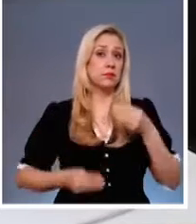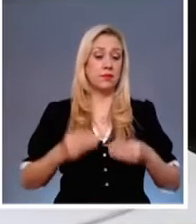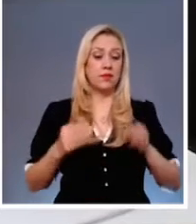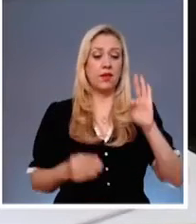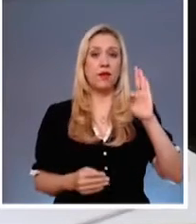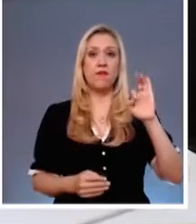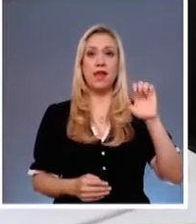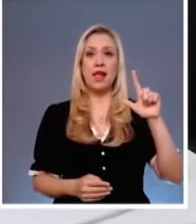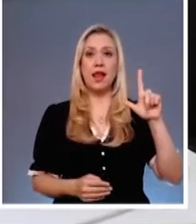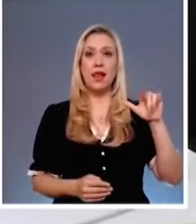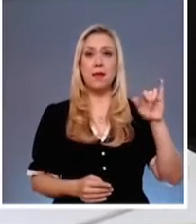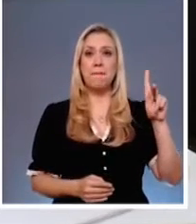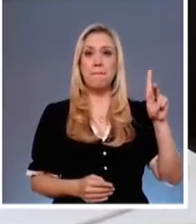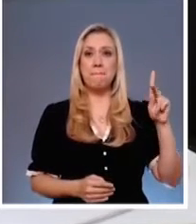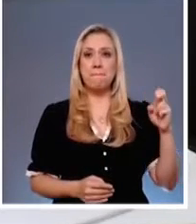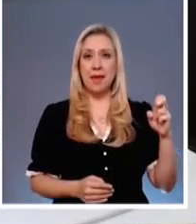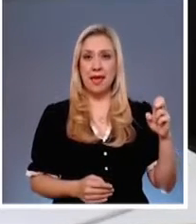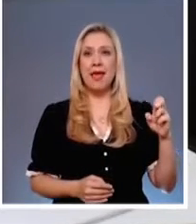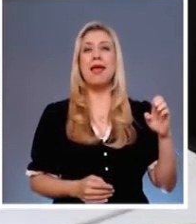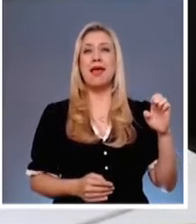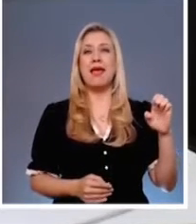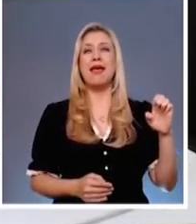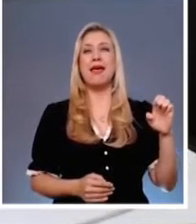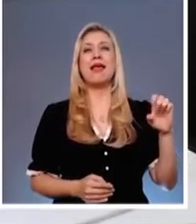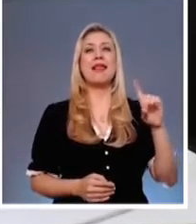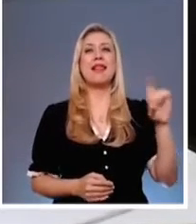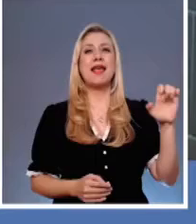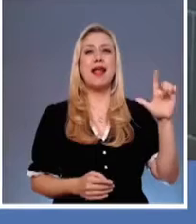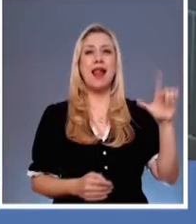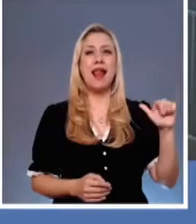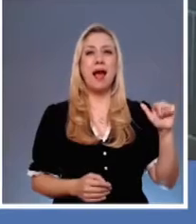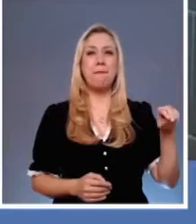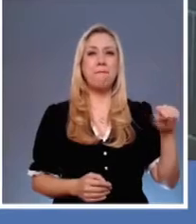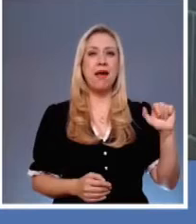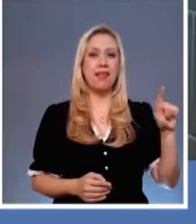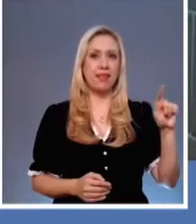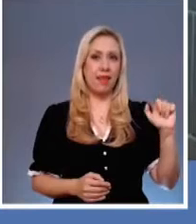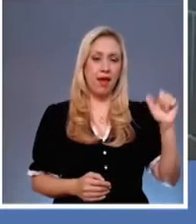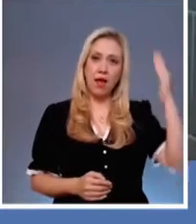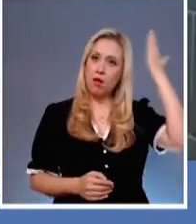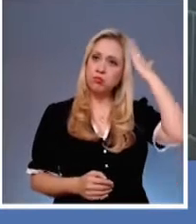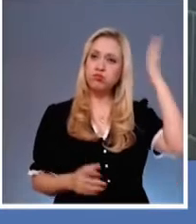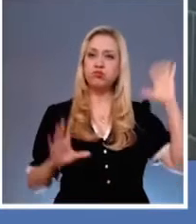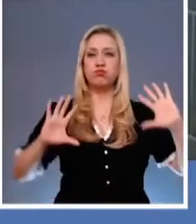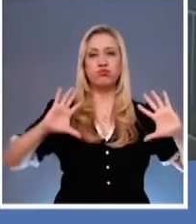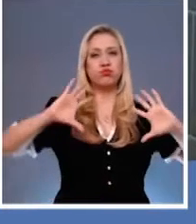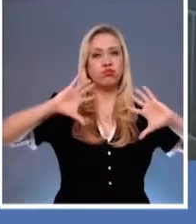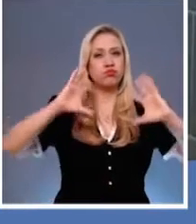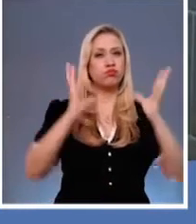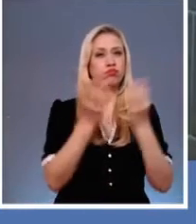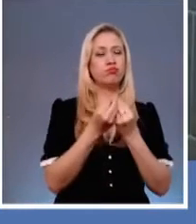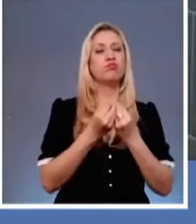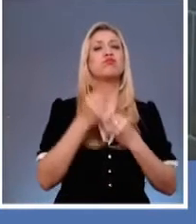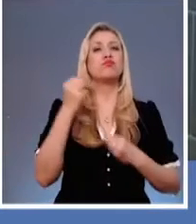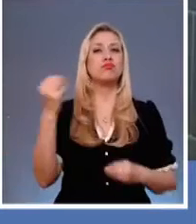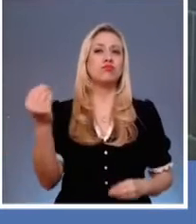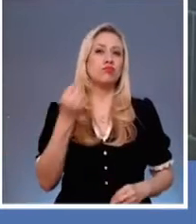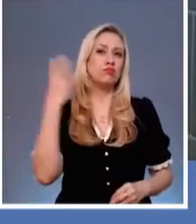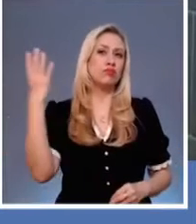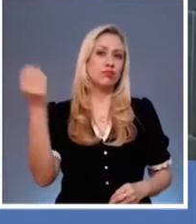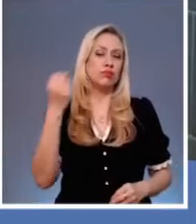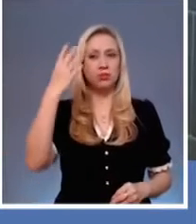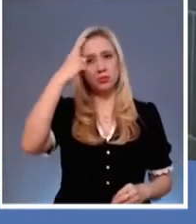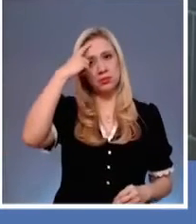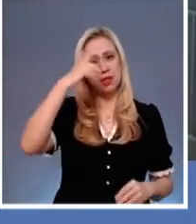integrante del Pleno del Tribunal Electoral del Poder Judicial de la Federación, al impartir la conferencia magistral Transformar desde la